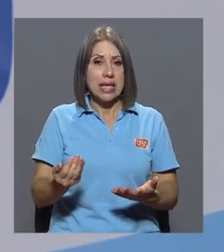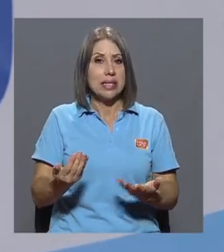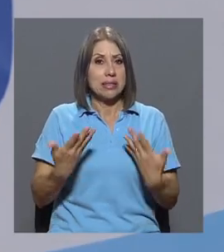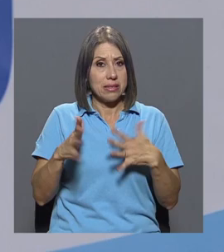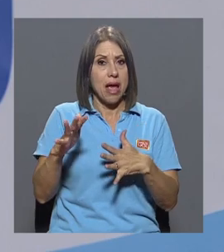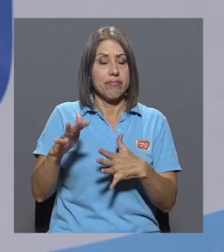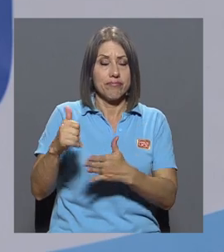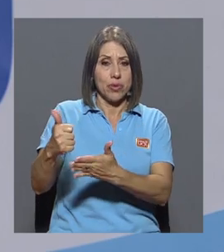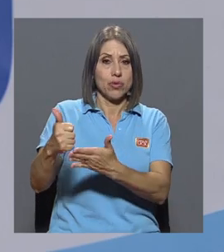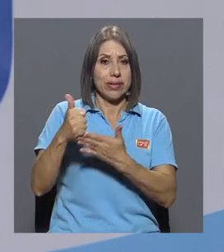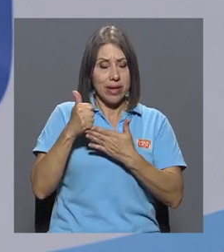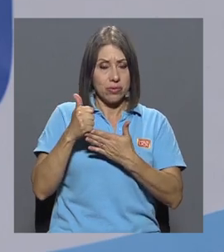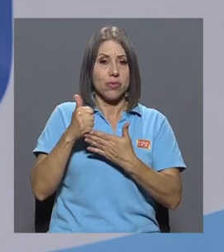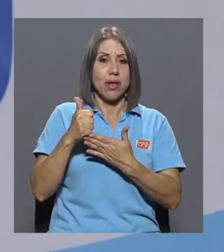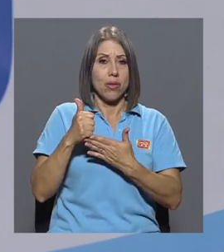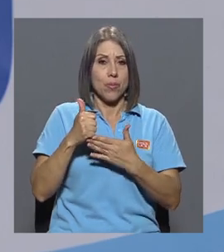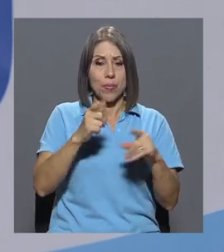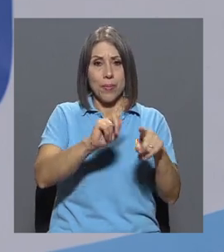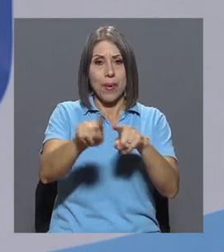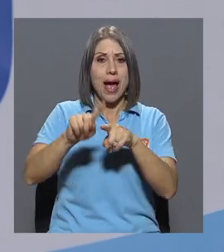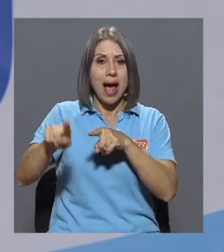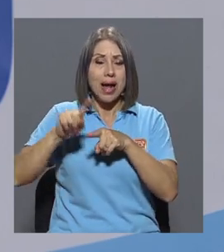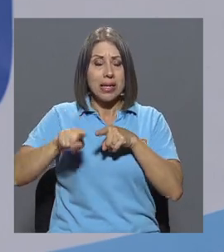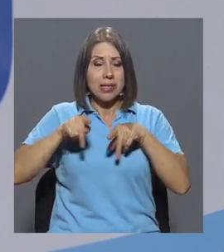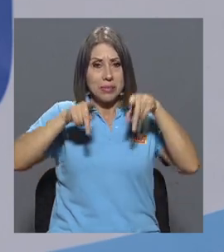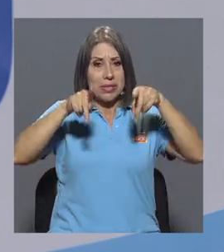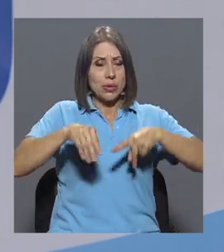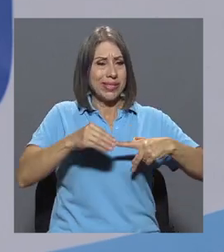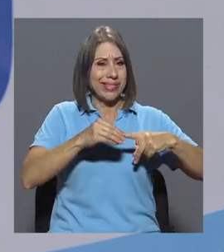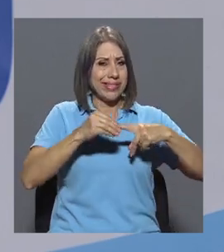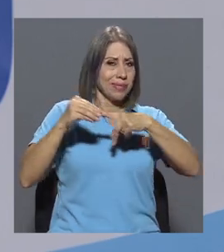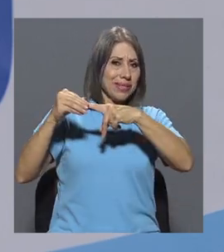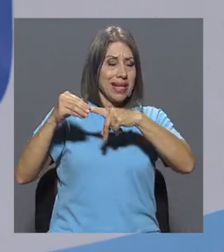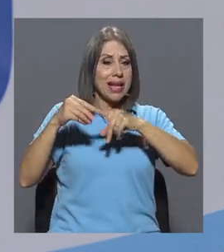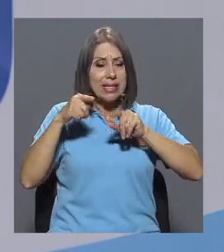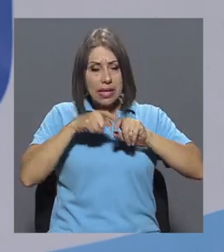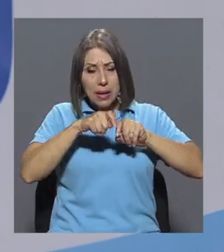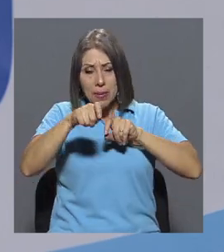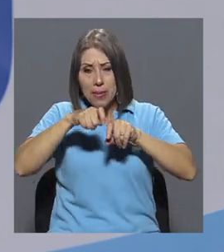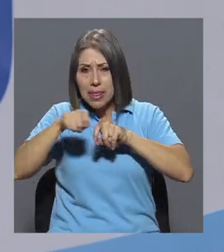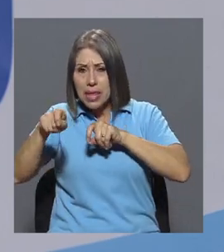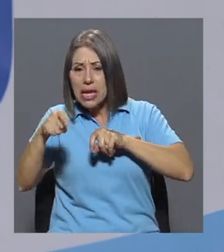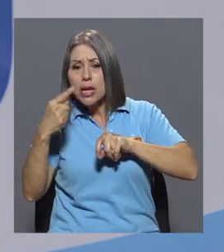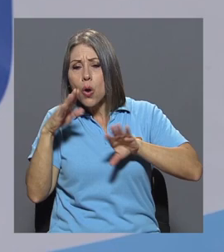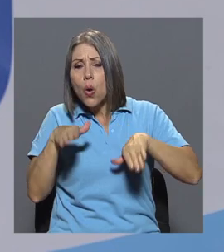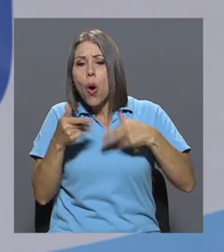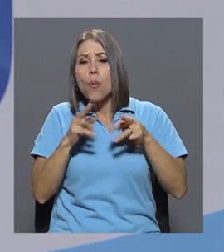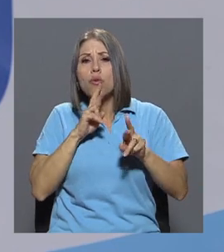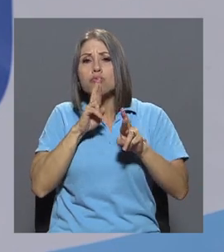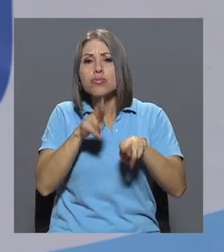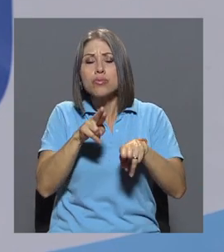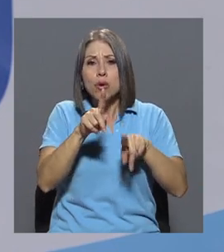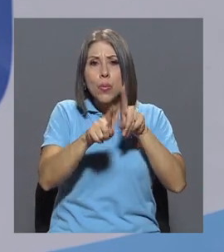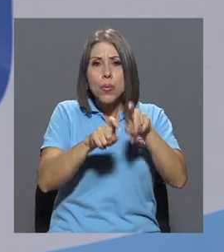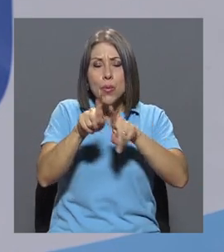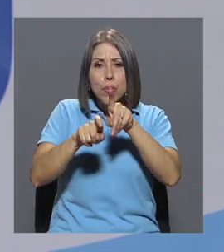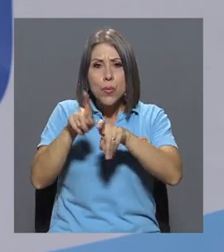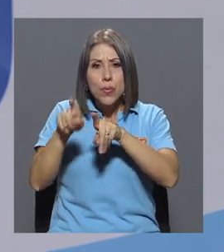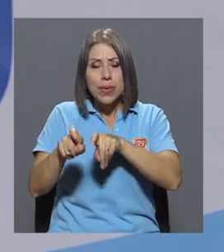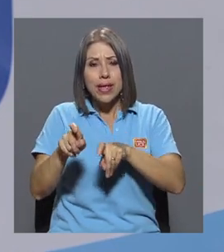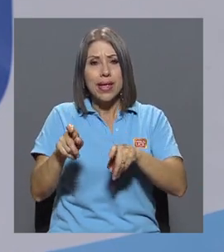de varios psicométricas para los diferentes ítems y por ende vamos a